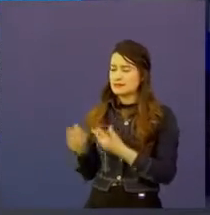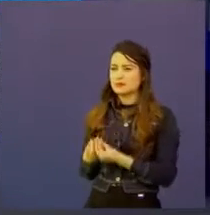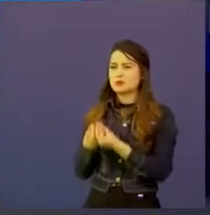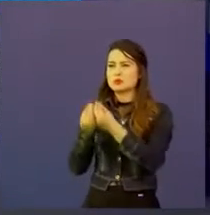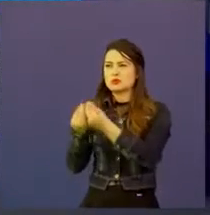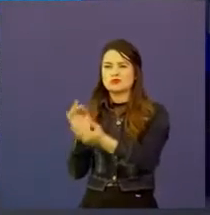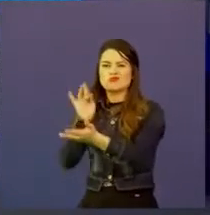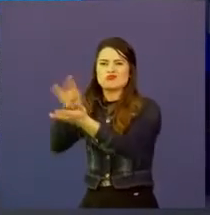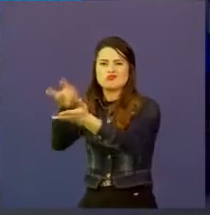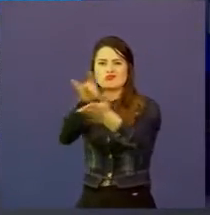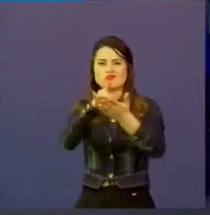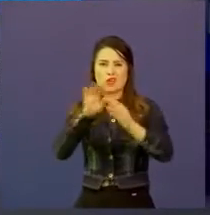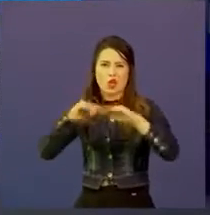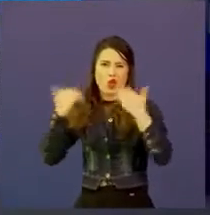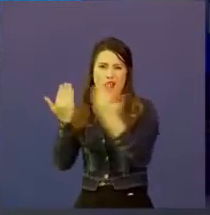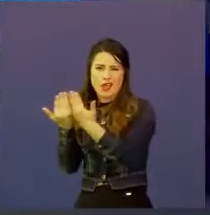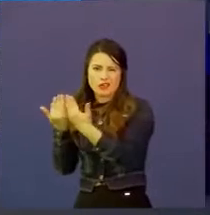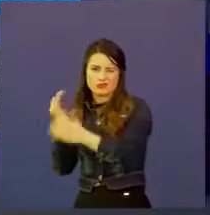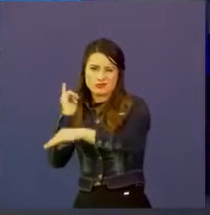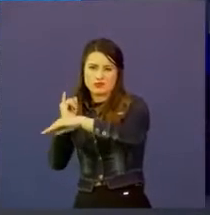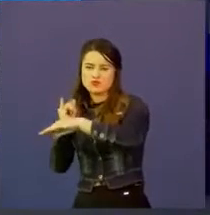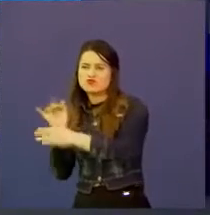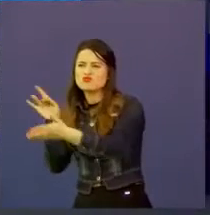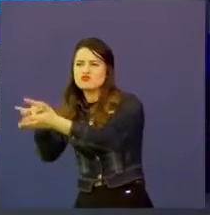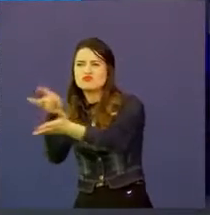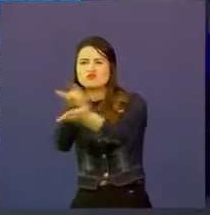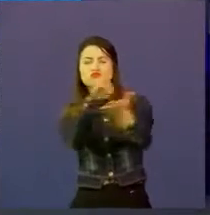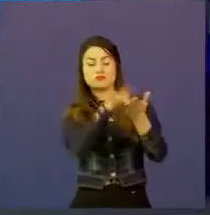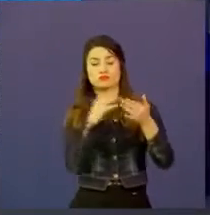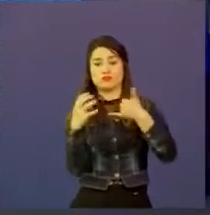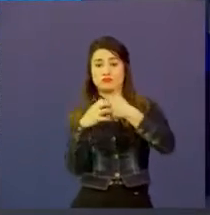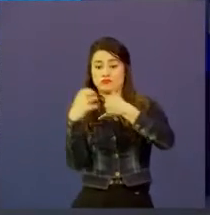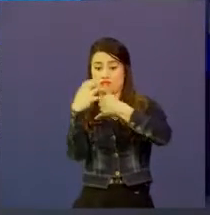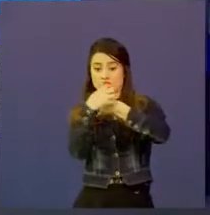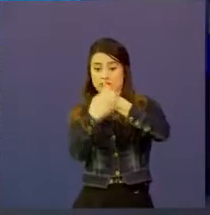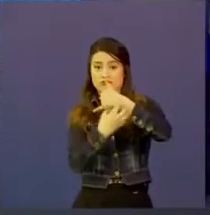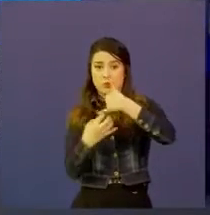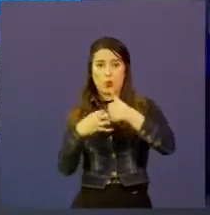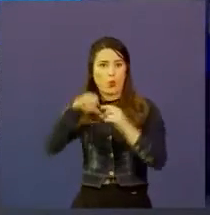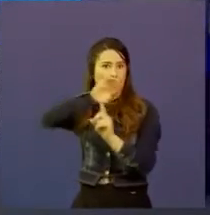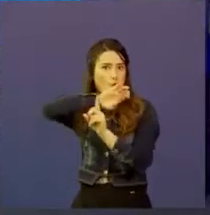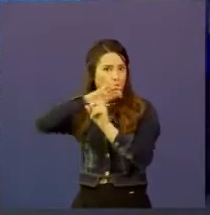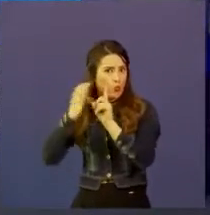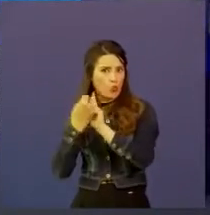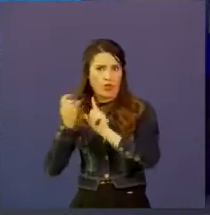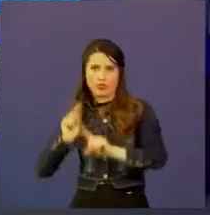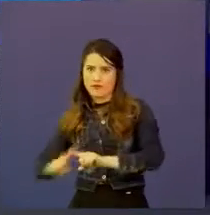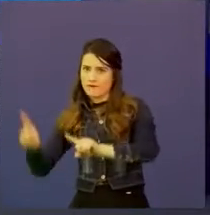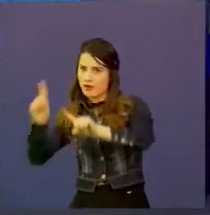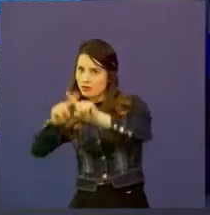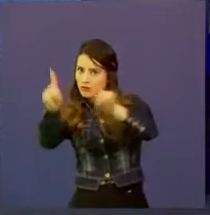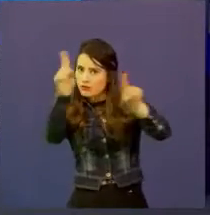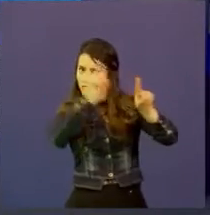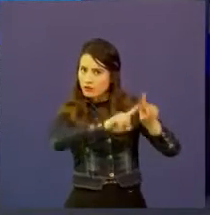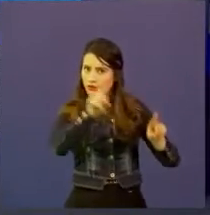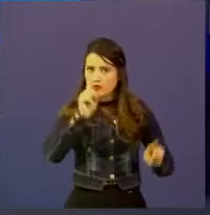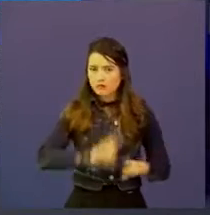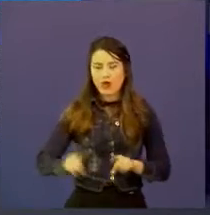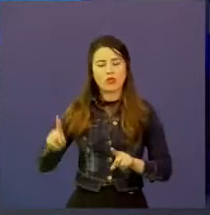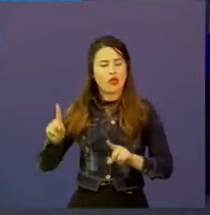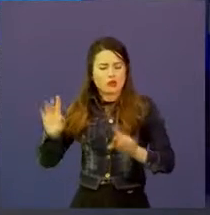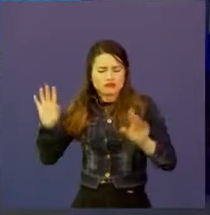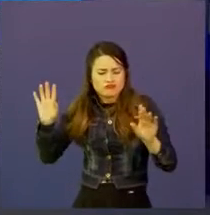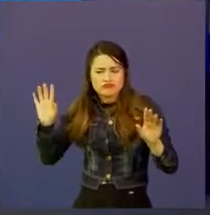diversas maneras de ver el mundo, regiones, etcétera, siempre queremos decirle a